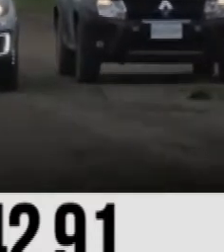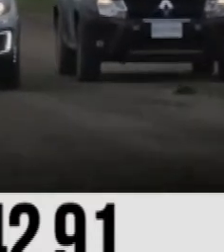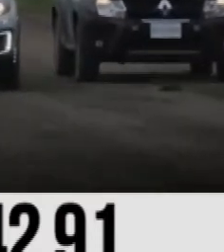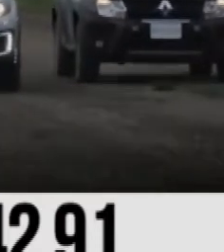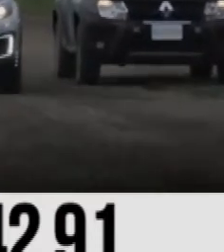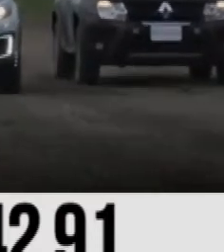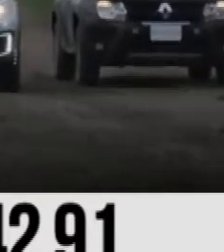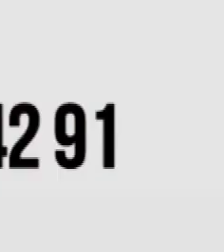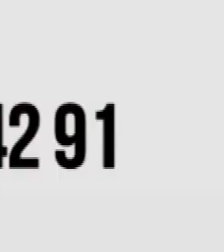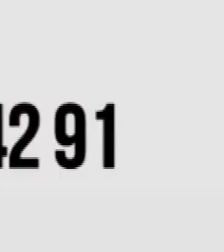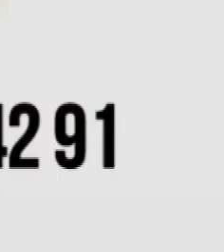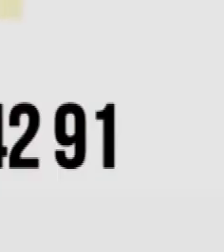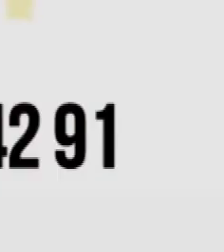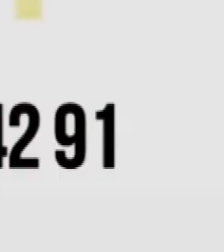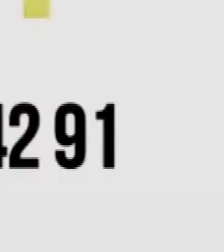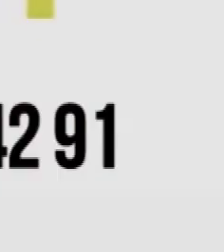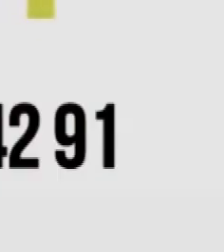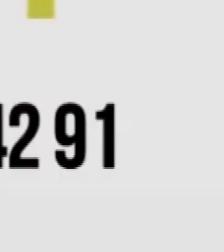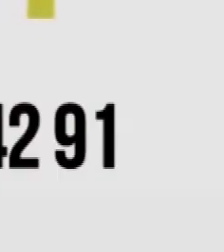y paga en 2018.